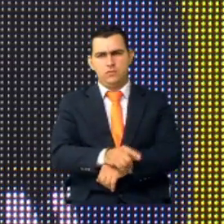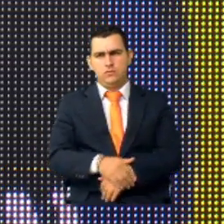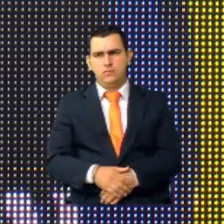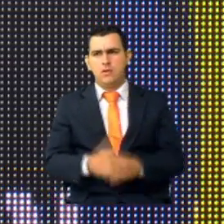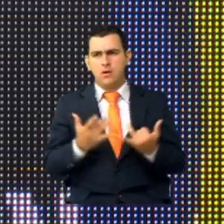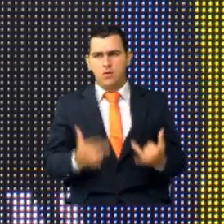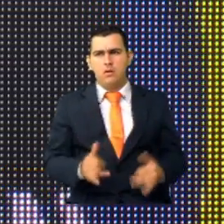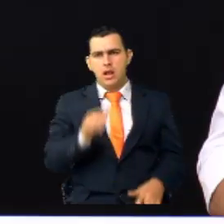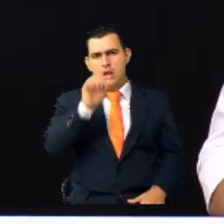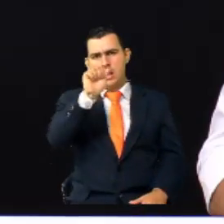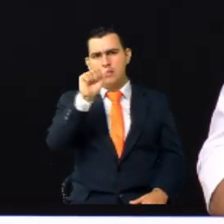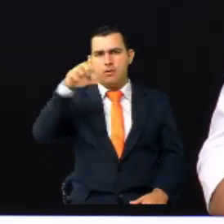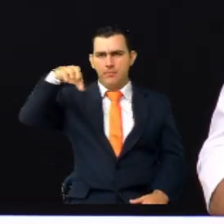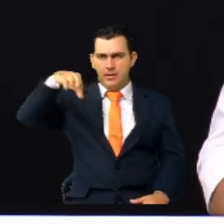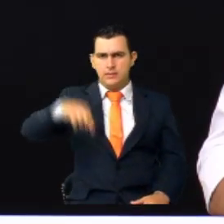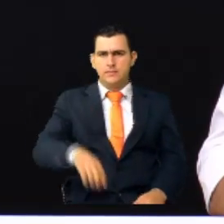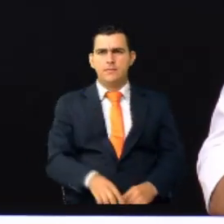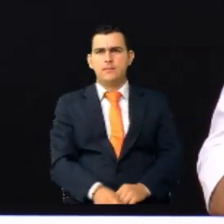Álvaro Pérez.